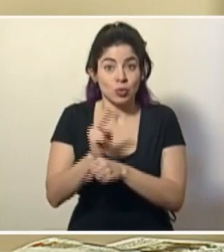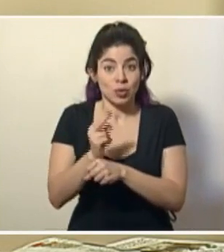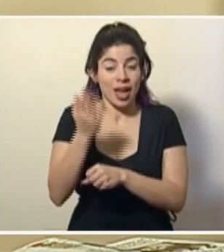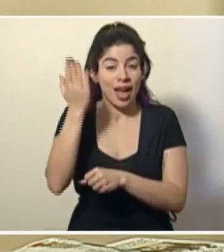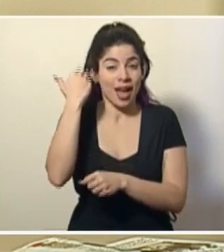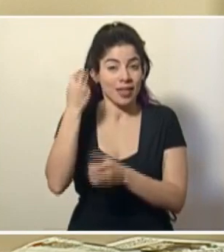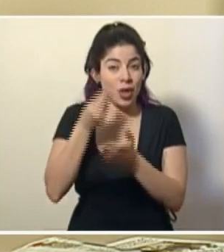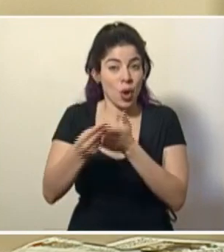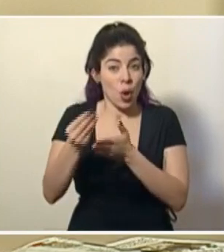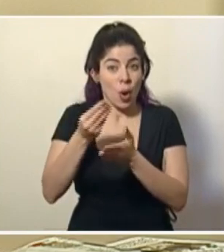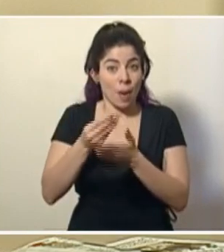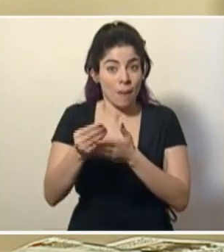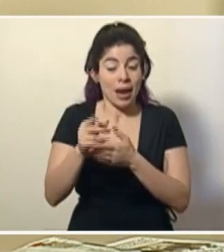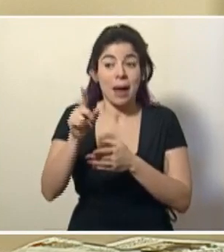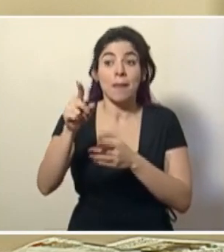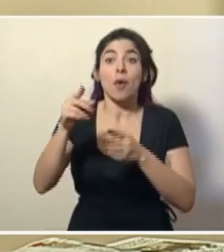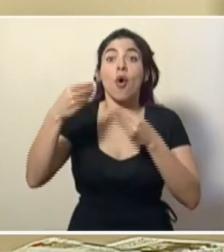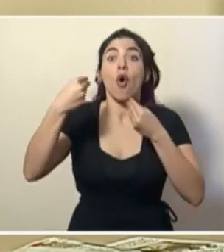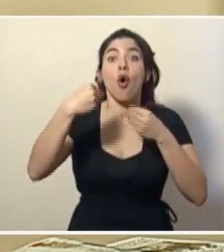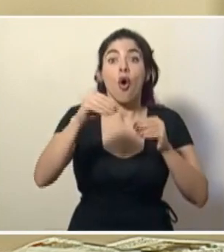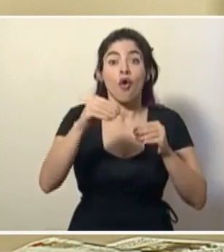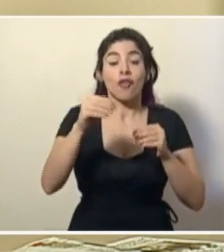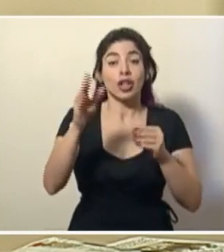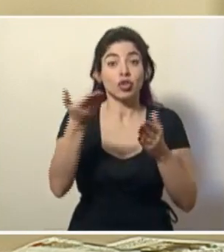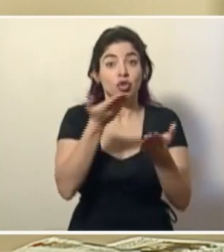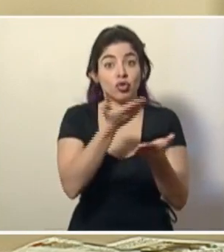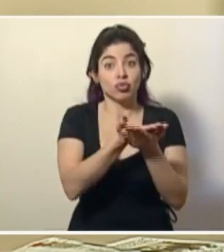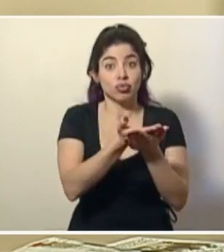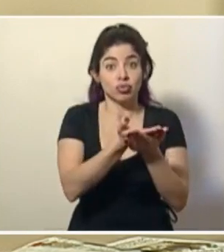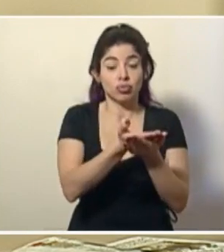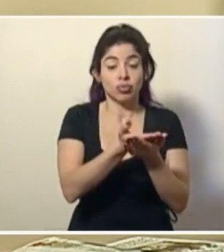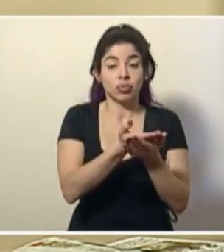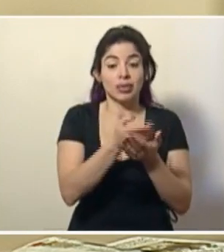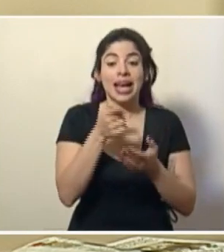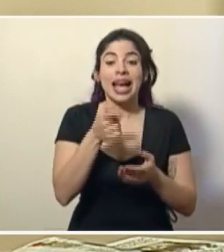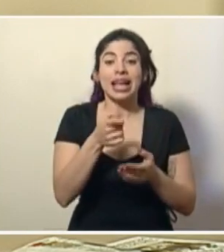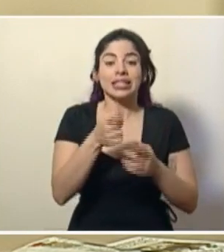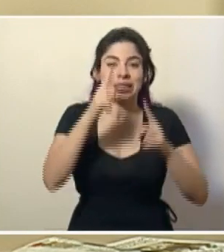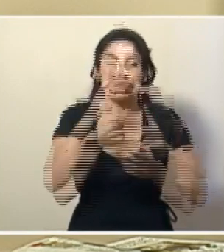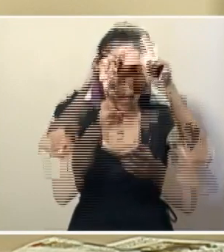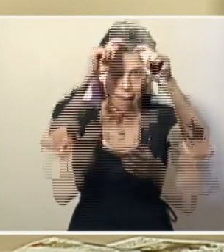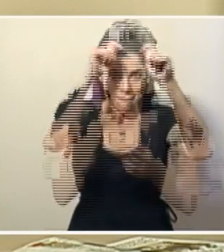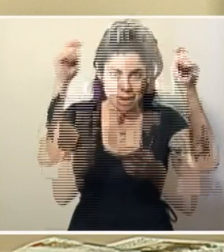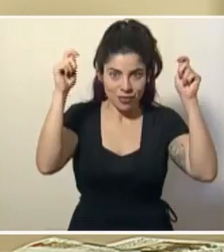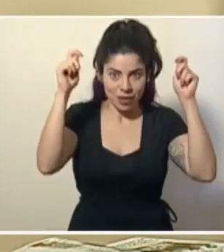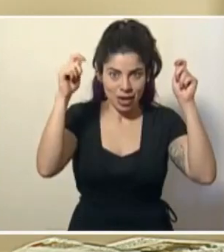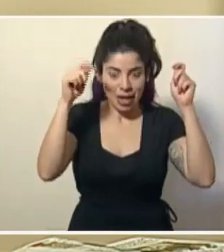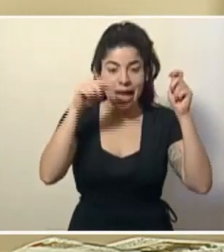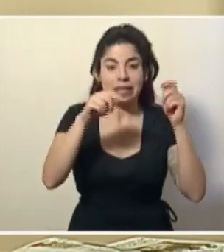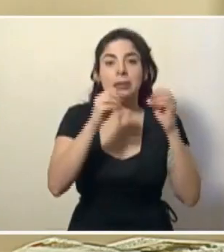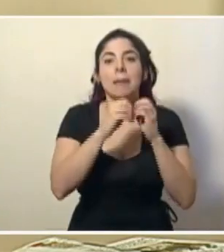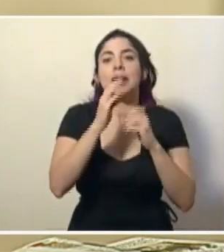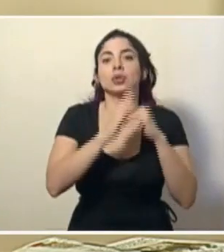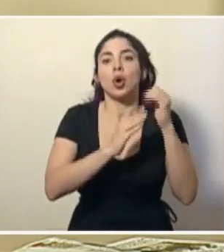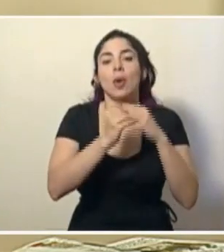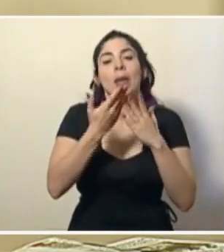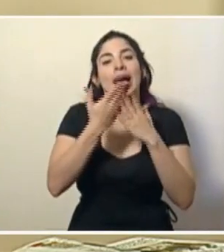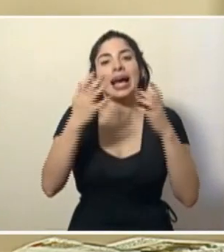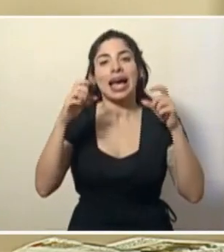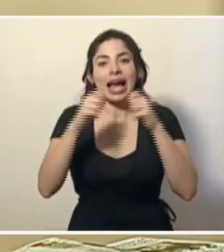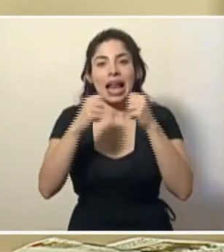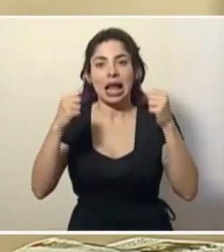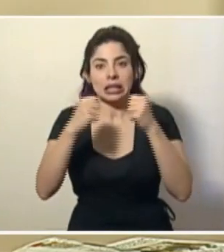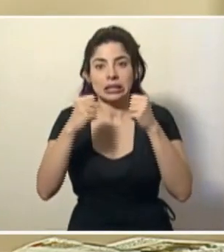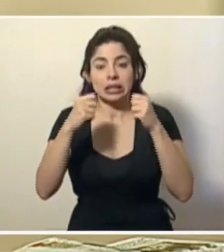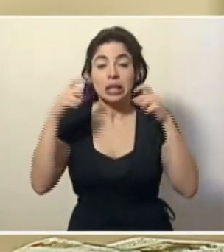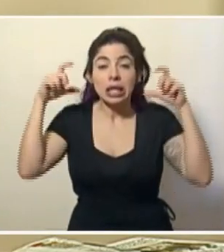nosotros compramos y que el oferente había ofertado, eran las de amarre. Esas son más cómodas que las de liga. Las de